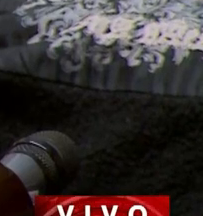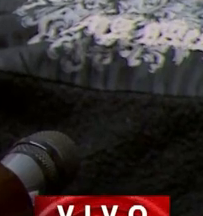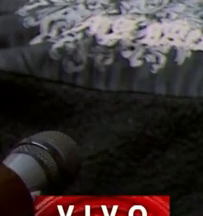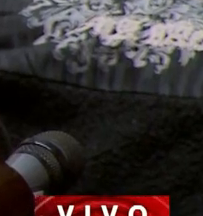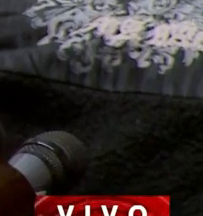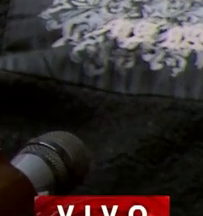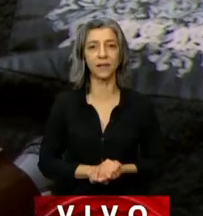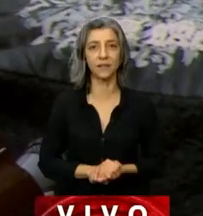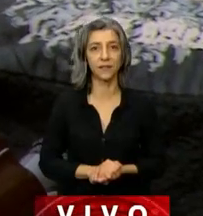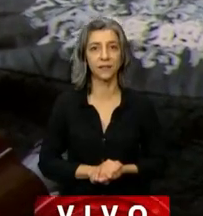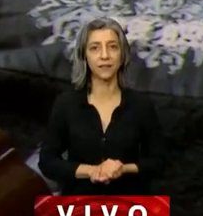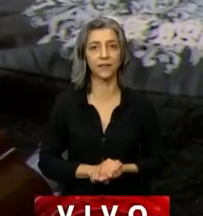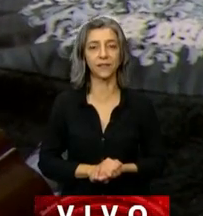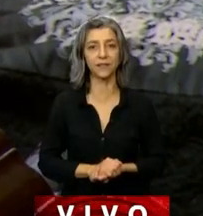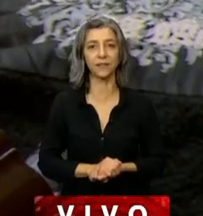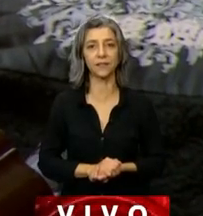Gracias, señor presidente.